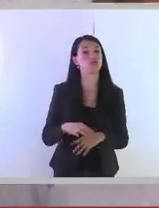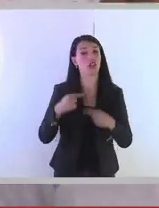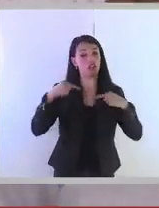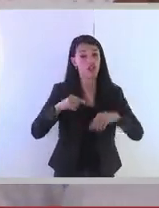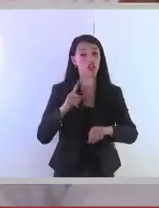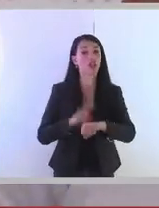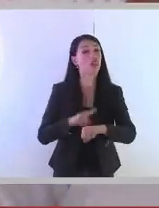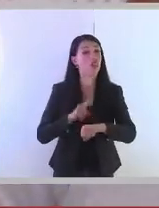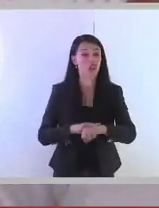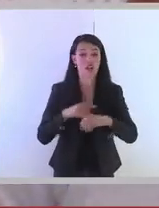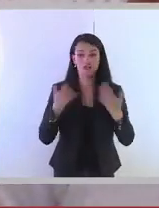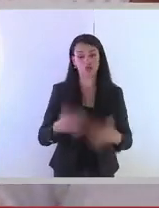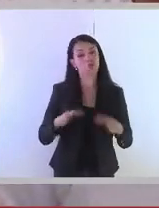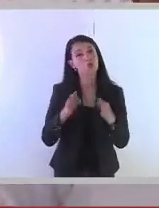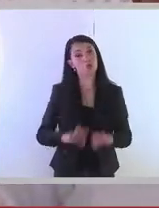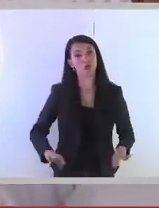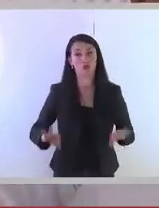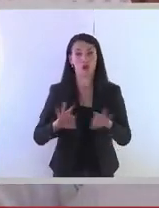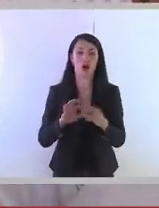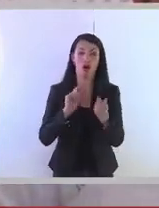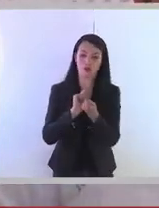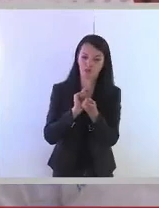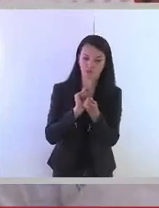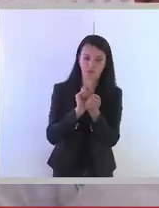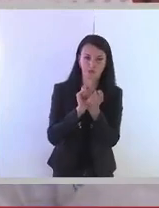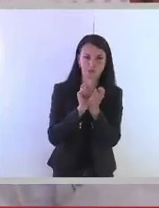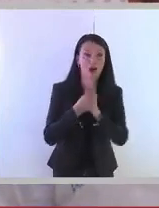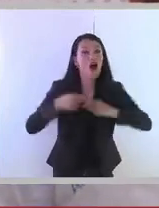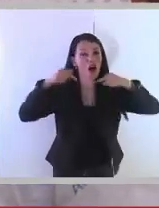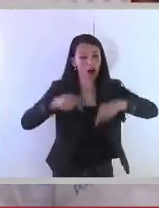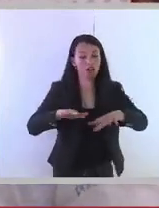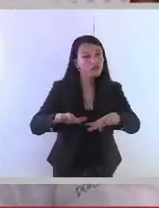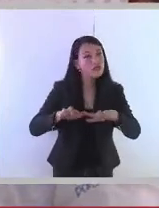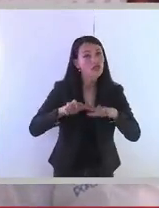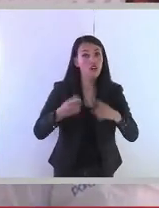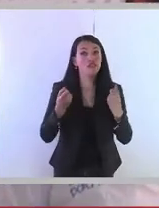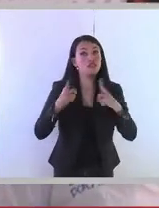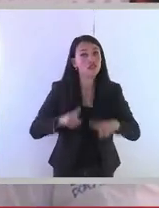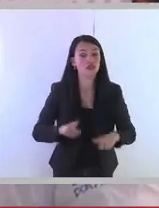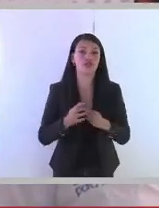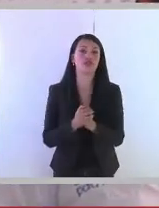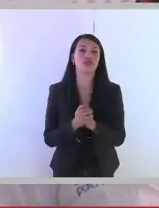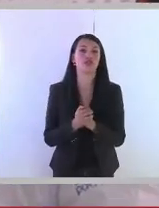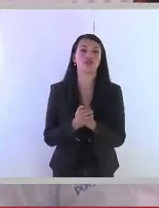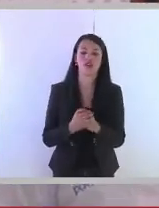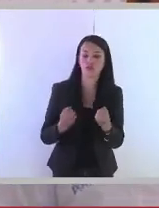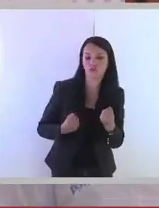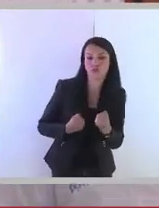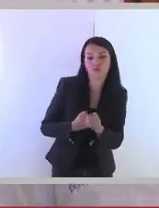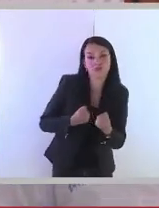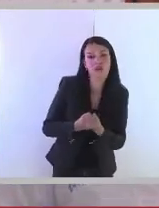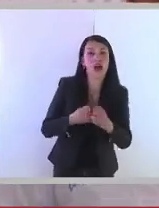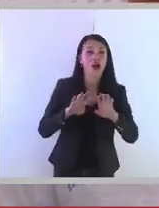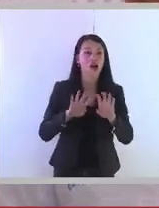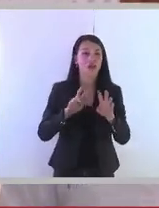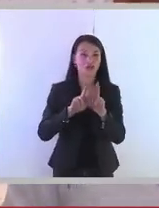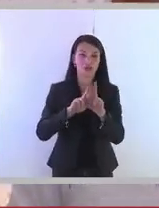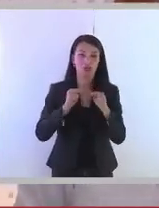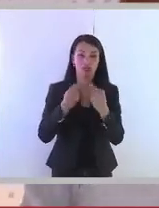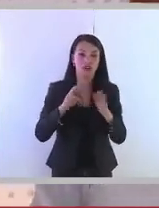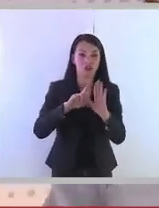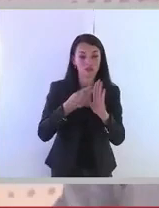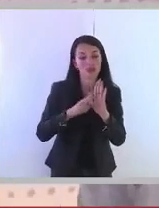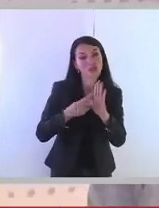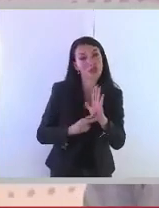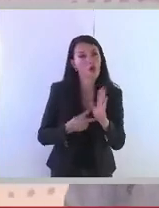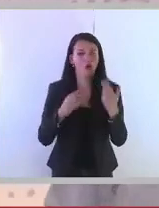fundamental. Todas estas reformas, este evento también es para apoyar las reformas que con